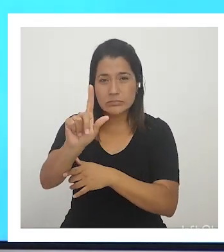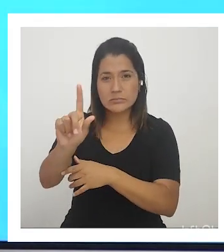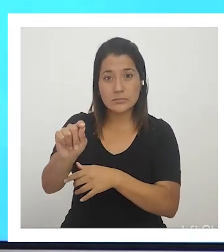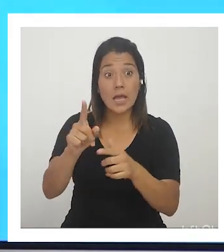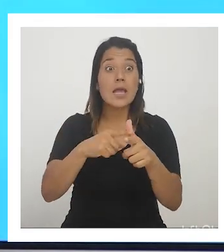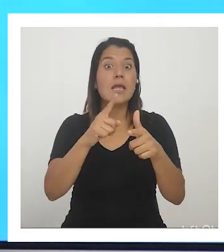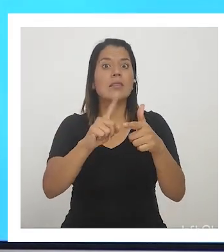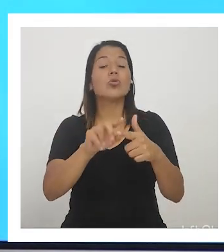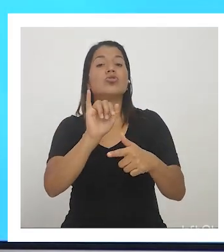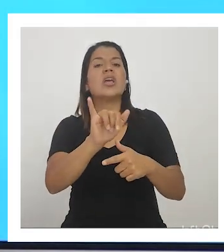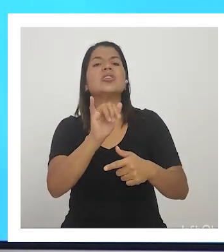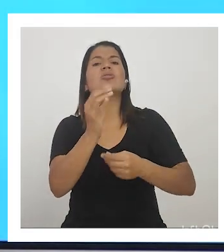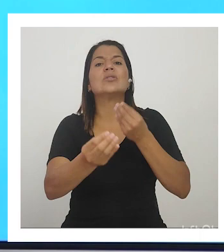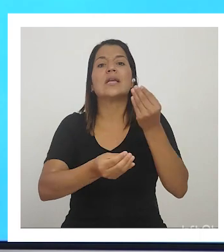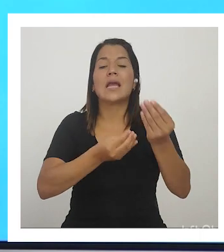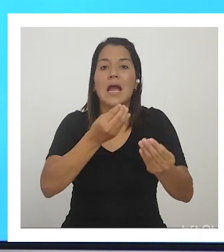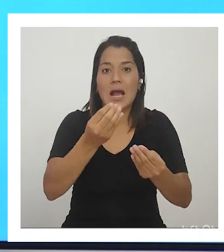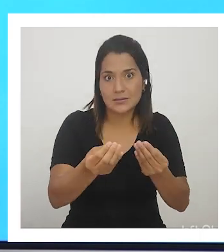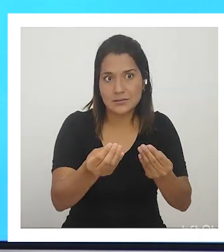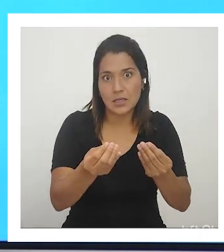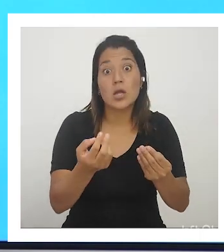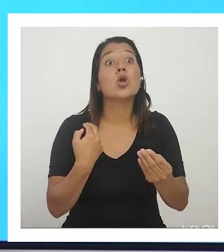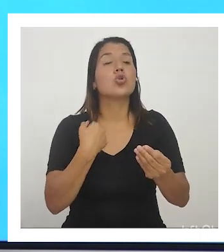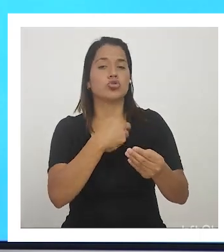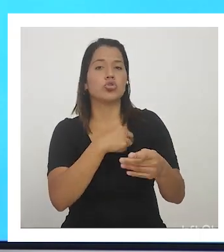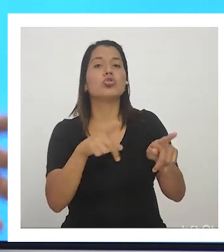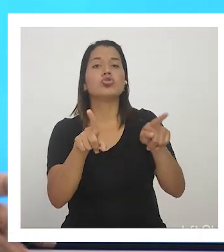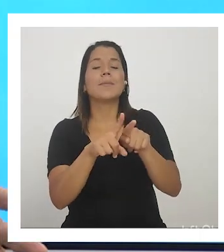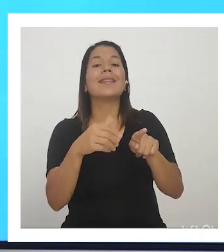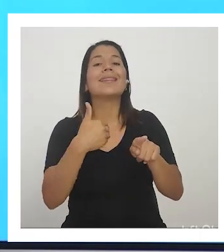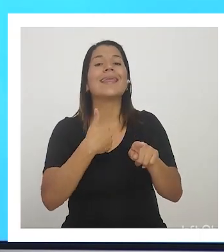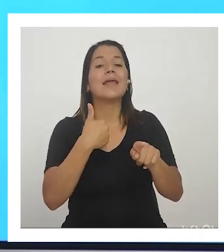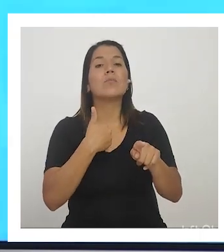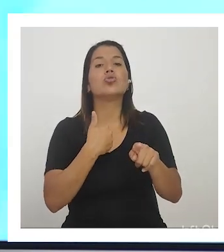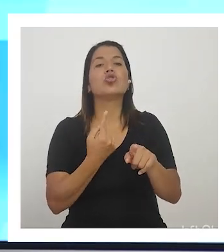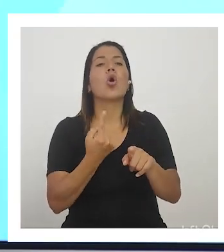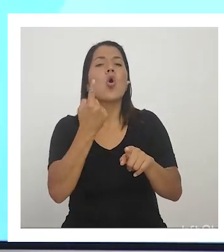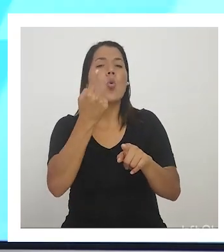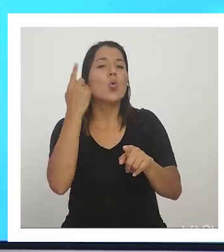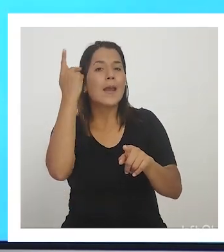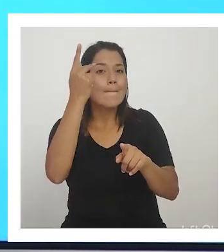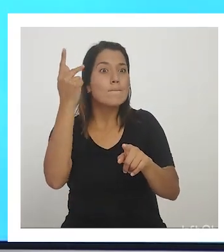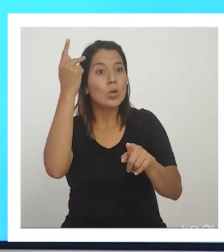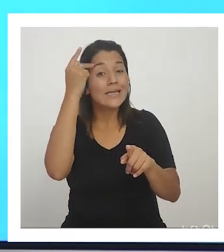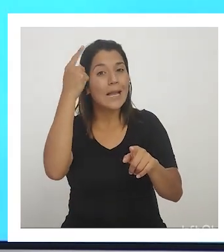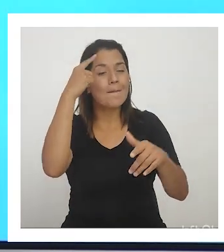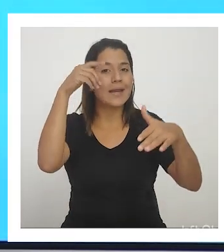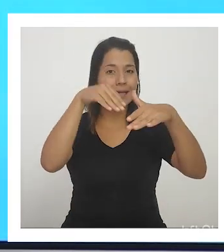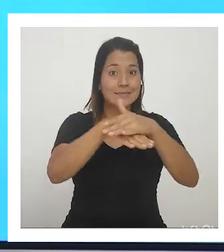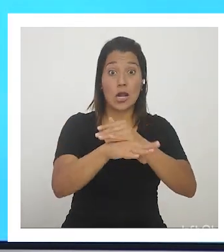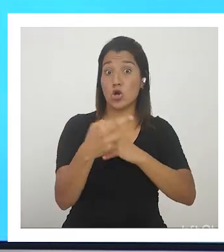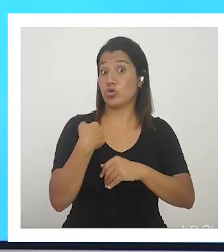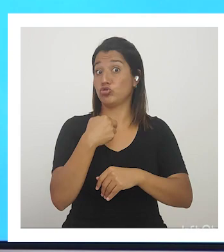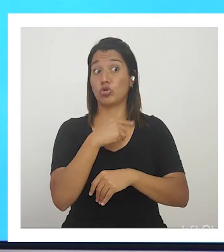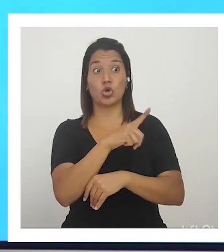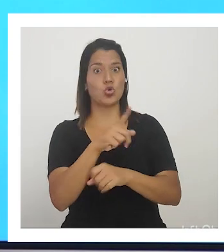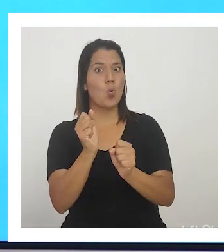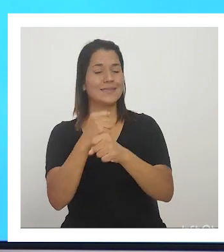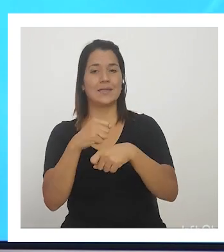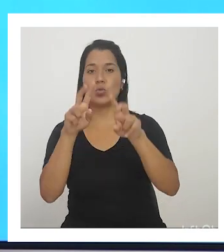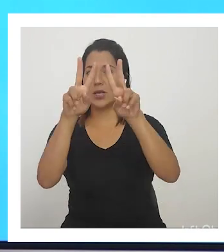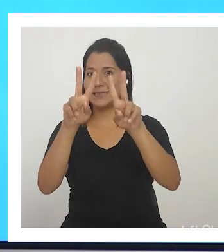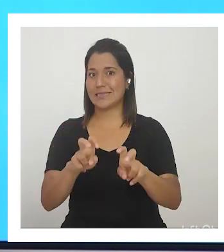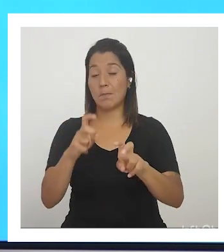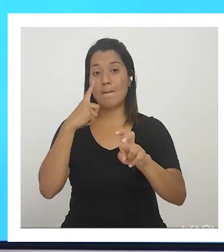definitivamente nosotros también tenemos una política de admisión. Nosotros no tenemos examen de admisión, sino una política de admisión inclusiva, que de los